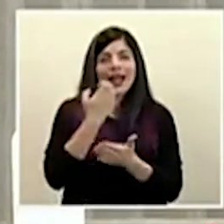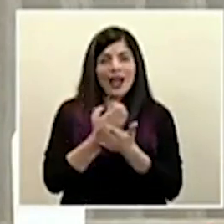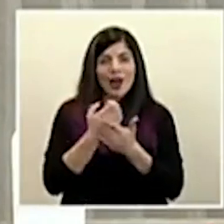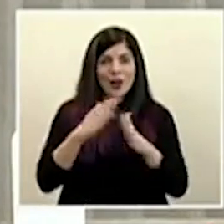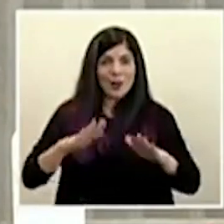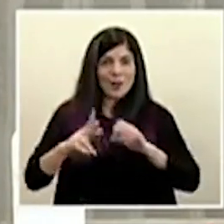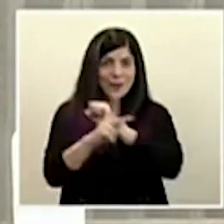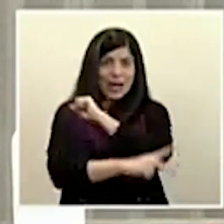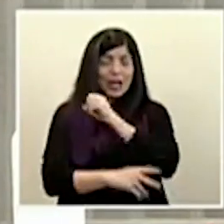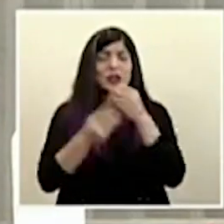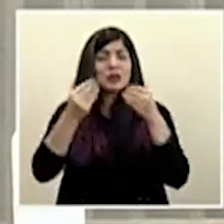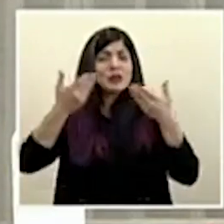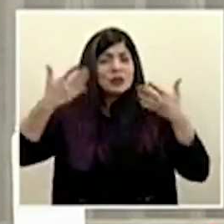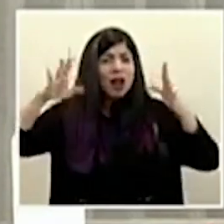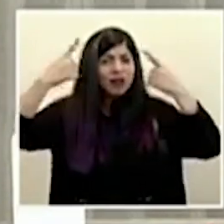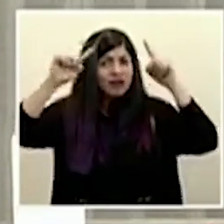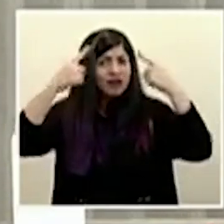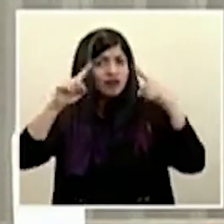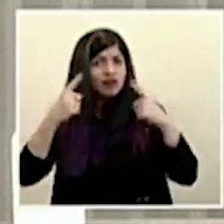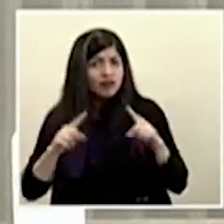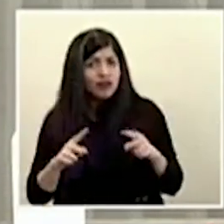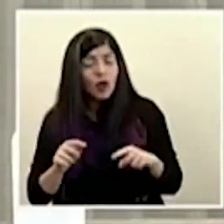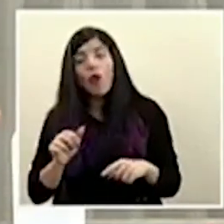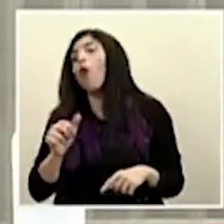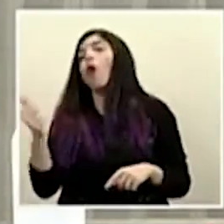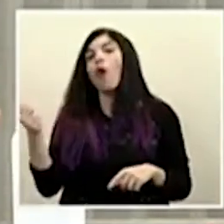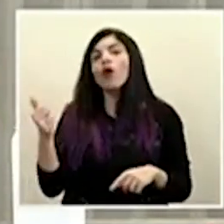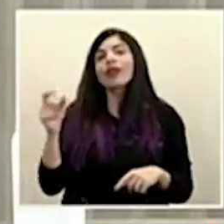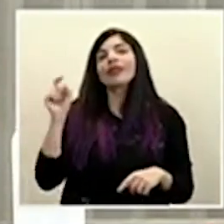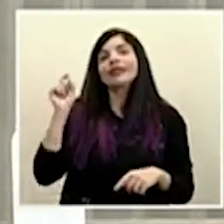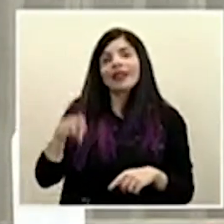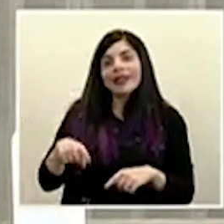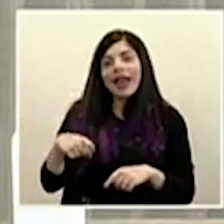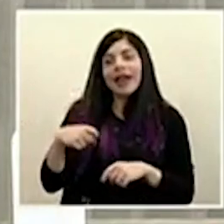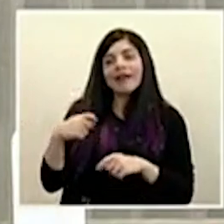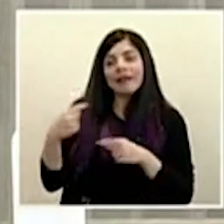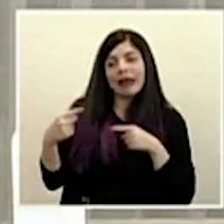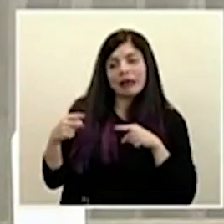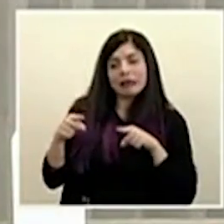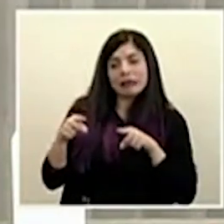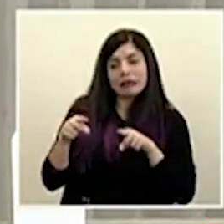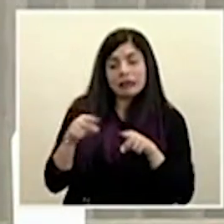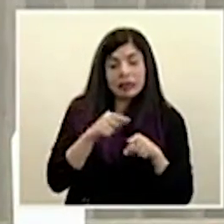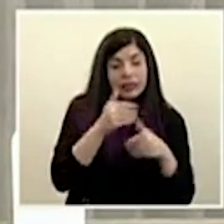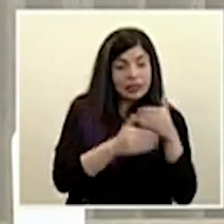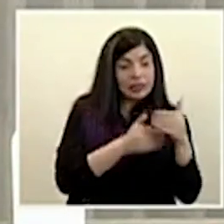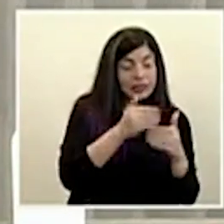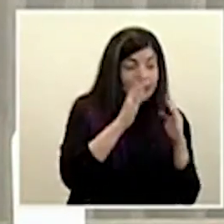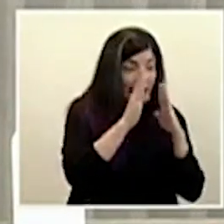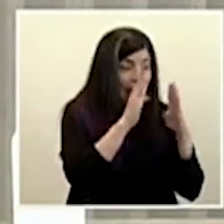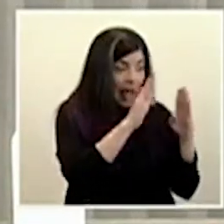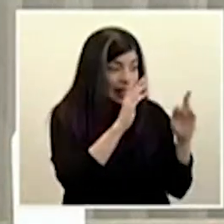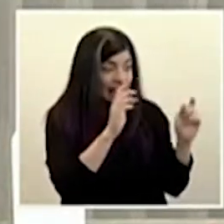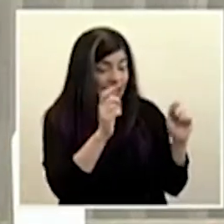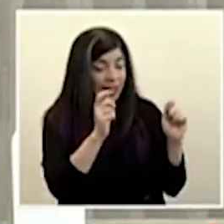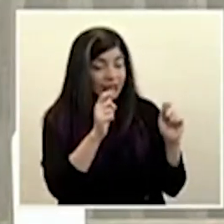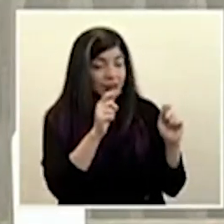país. Muchas ya las hemos llevado adelante. Otras tendremos que llevarlas en paralelo mientras atendemos